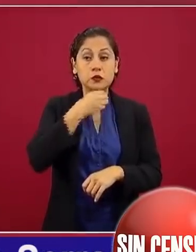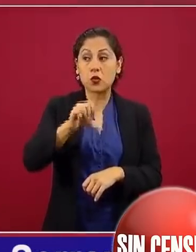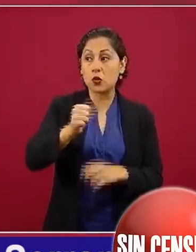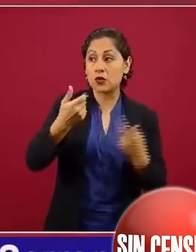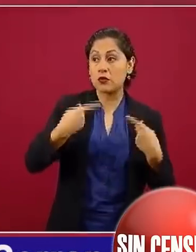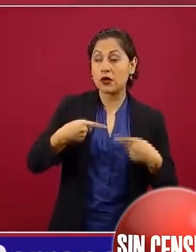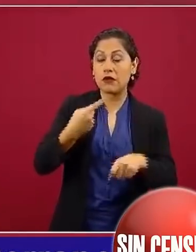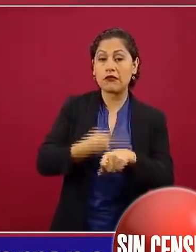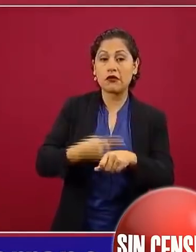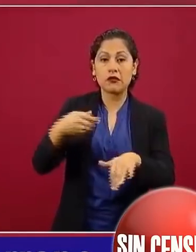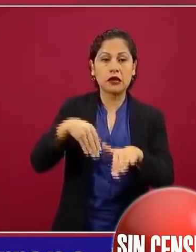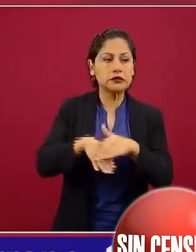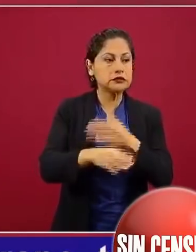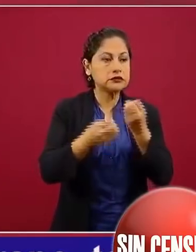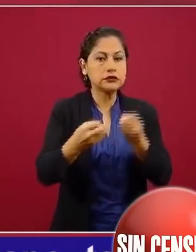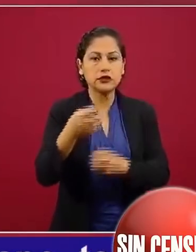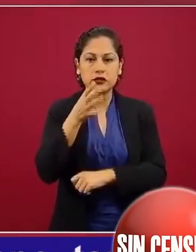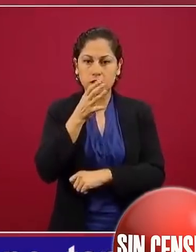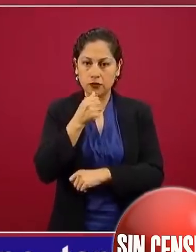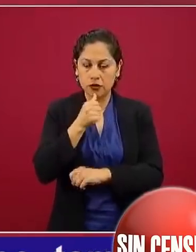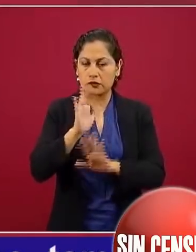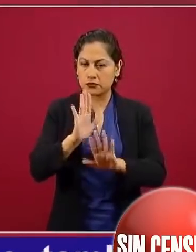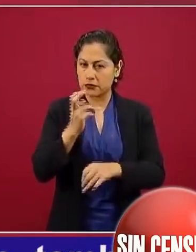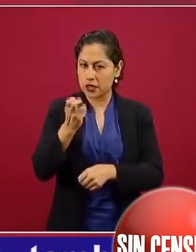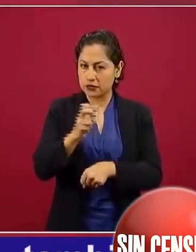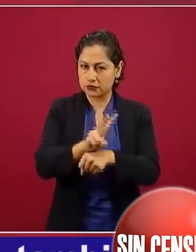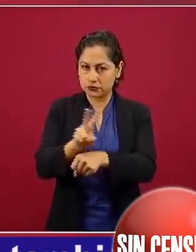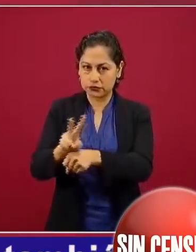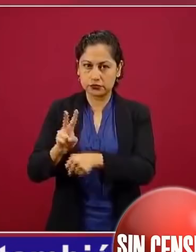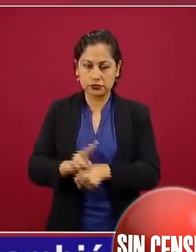personas, pero en algunos sitios, concretamente donde ocurre